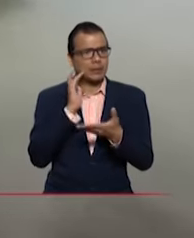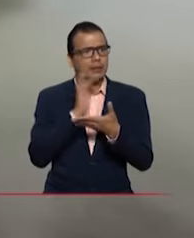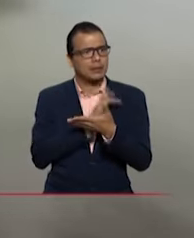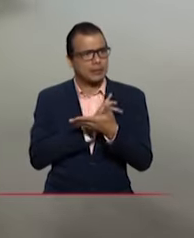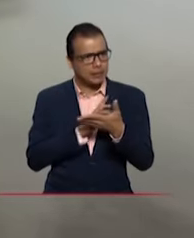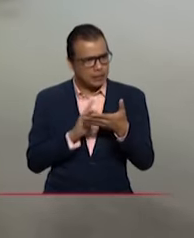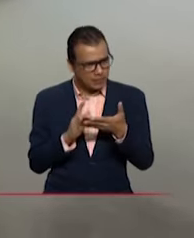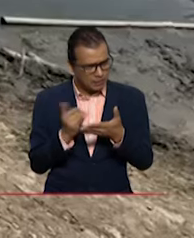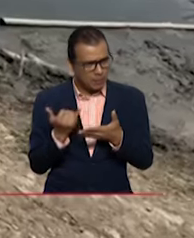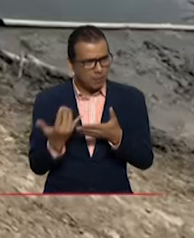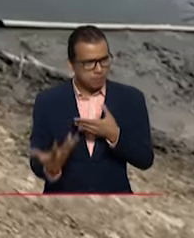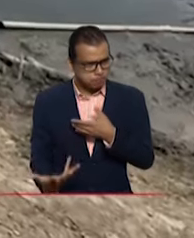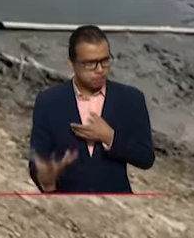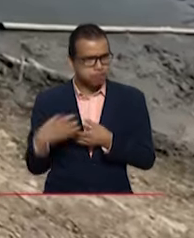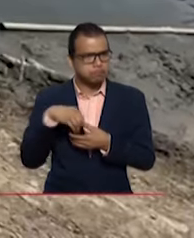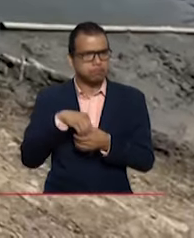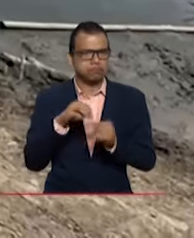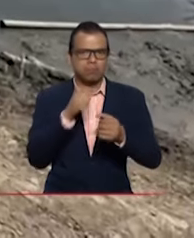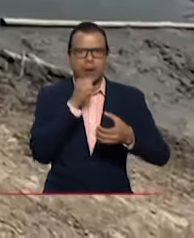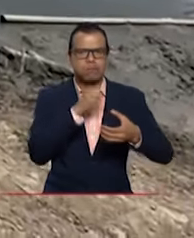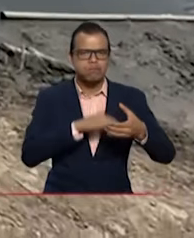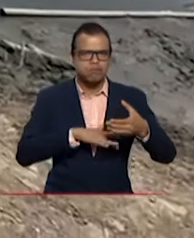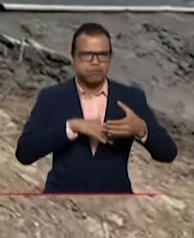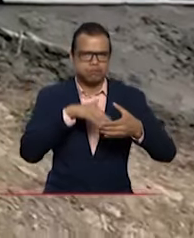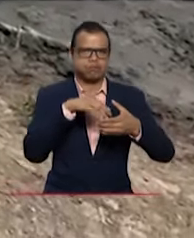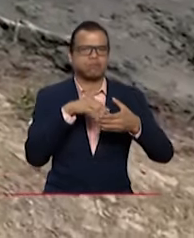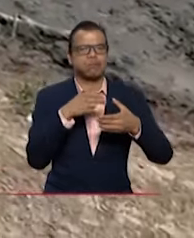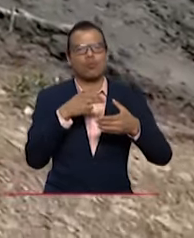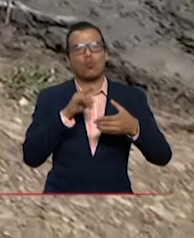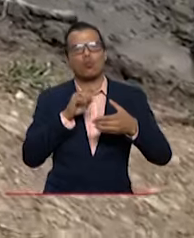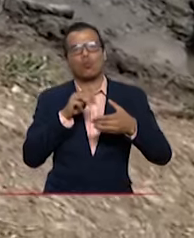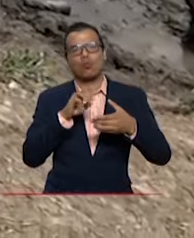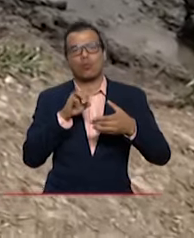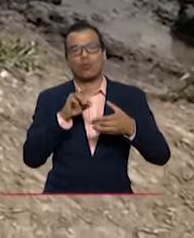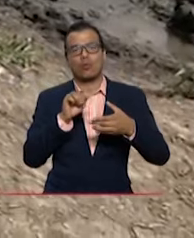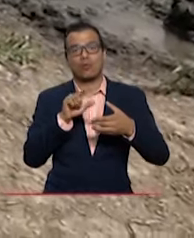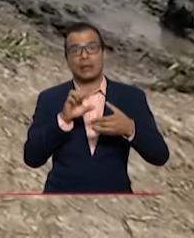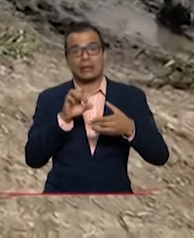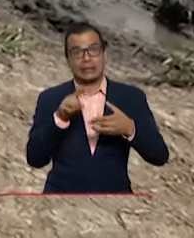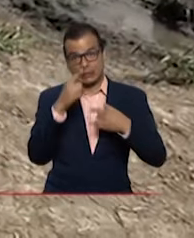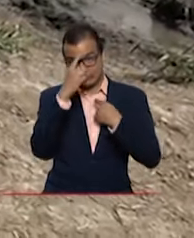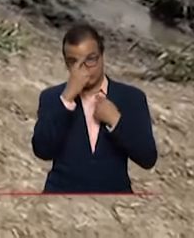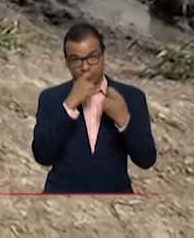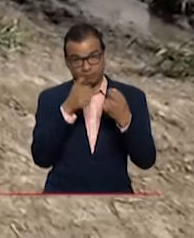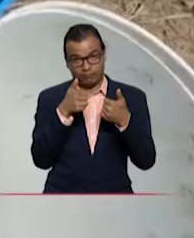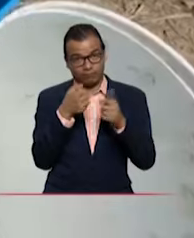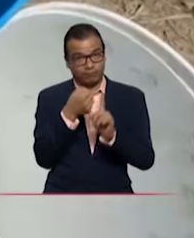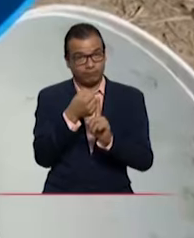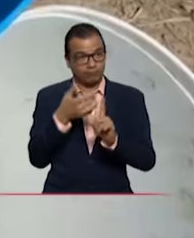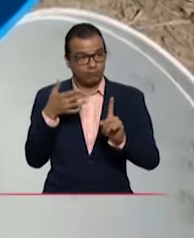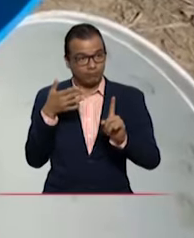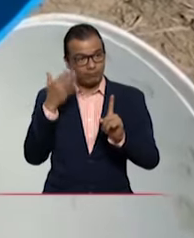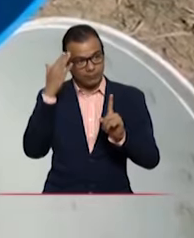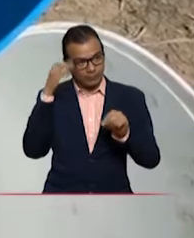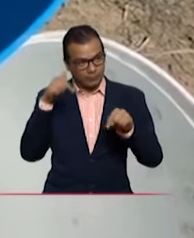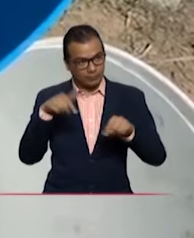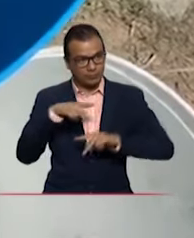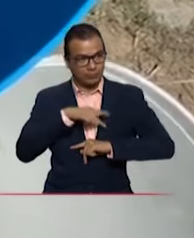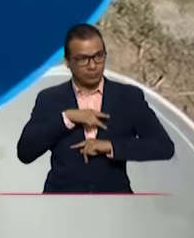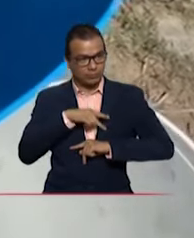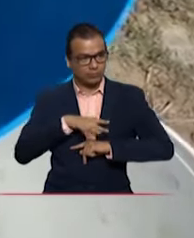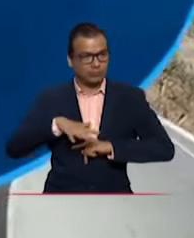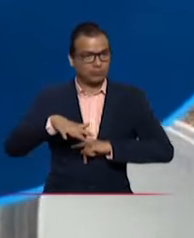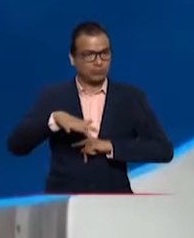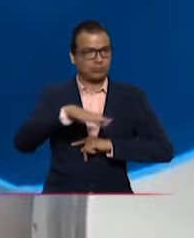condiciones ambientales. Los humedales son ecosistemas estratégicos, tanto a nivel local como global. Albergan diversidad